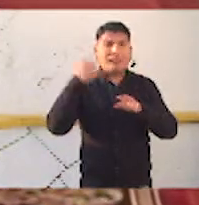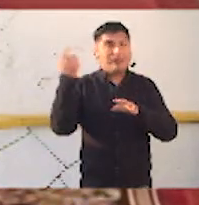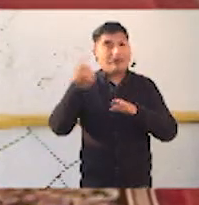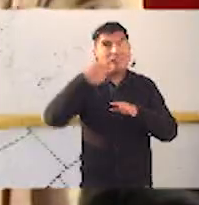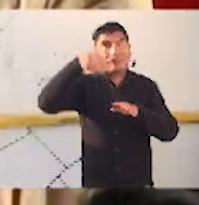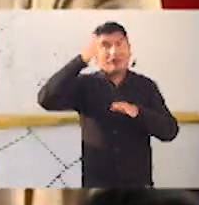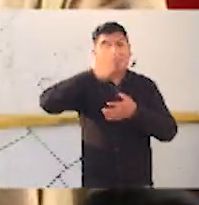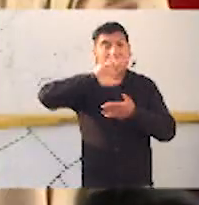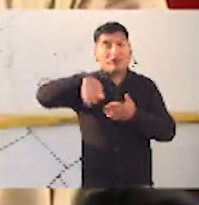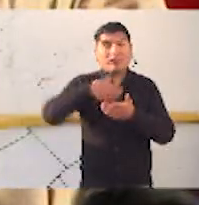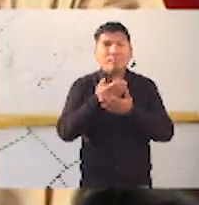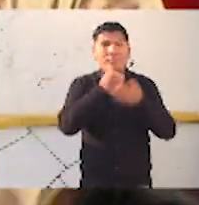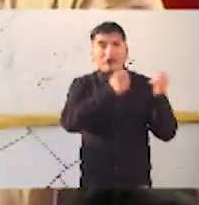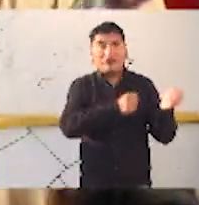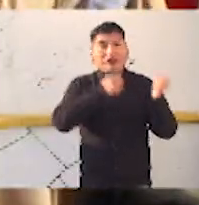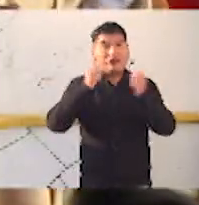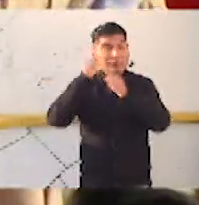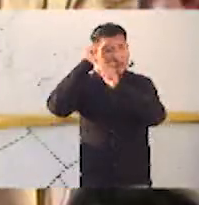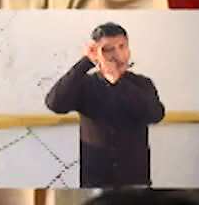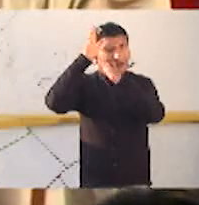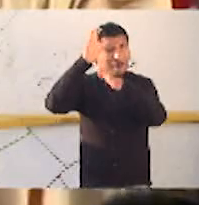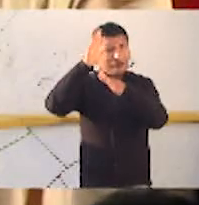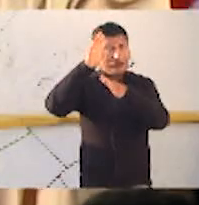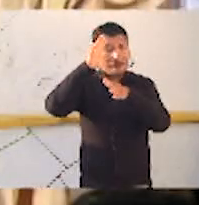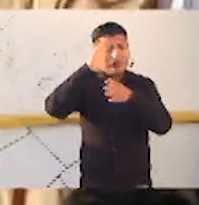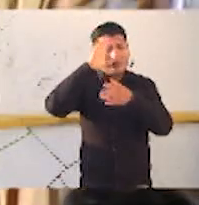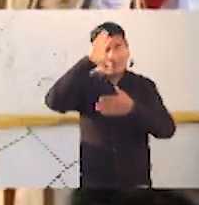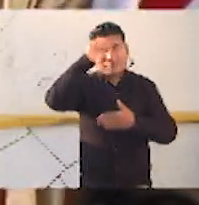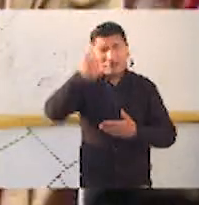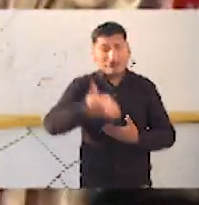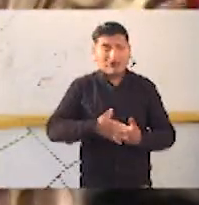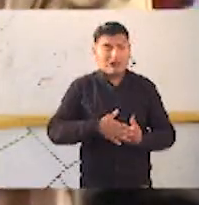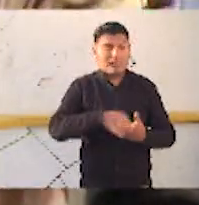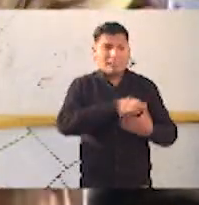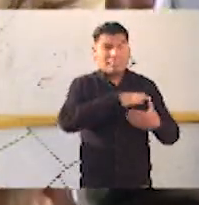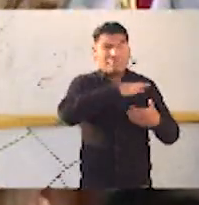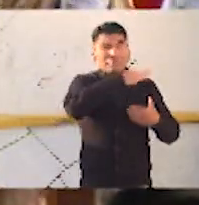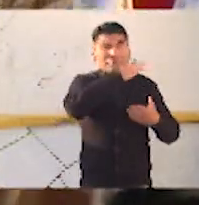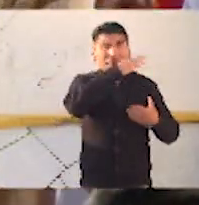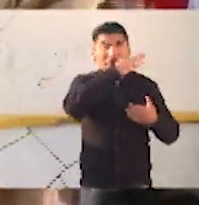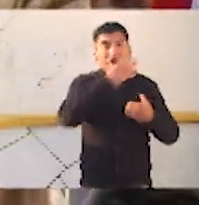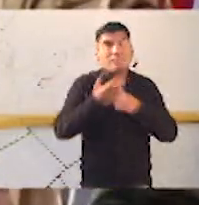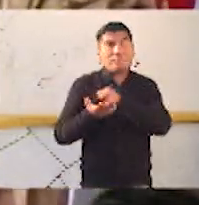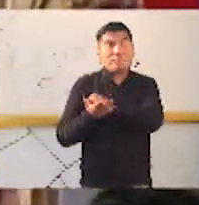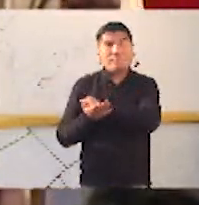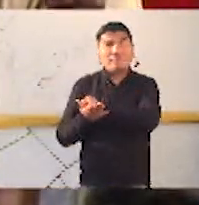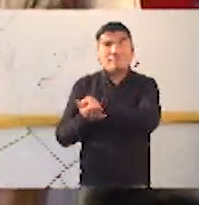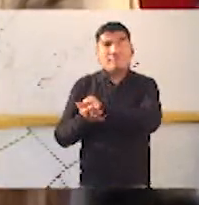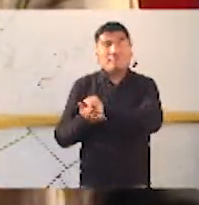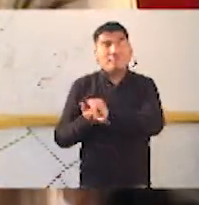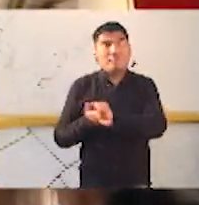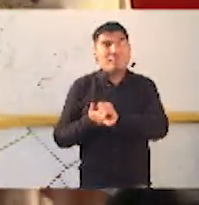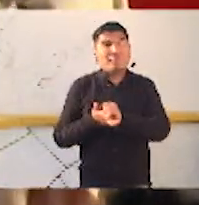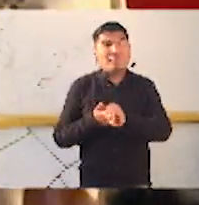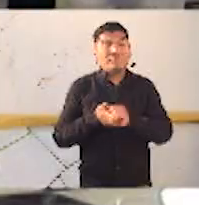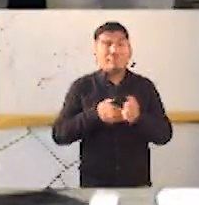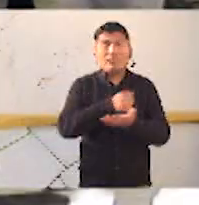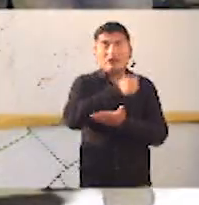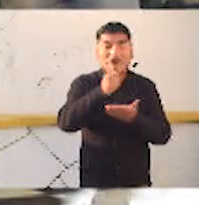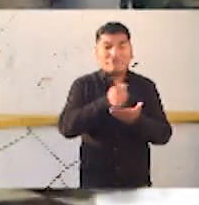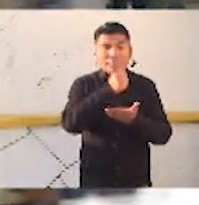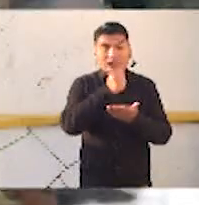Dios Todopoderoso, Padre, Hijo y Espíritu Santo.